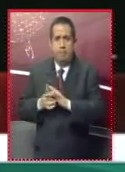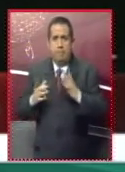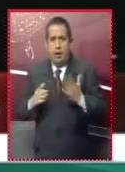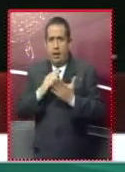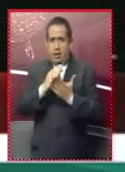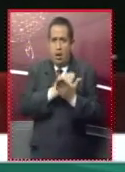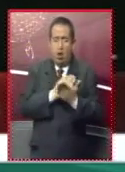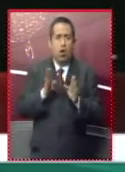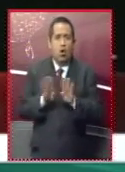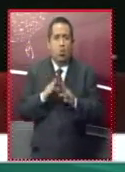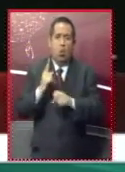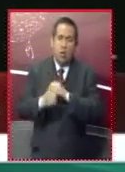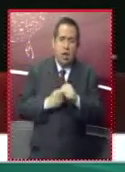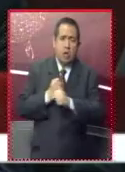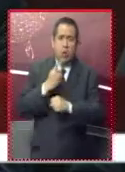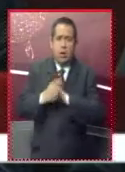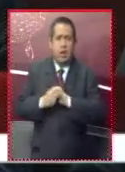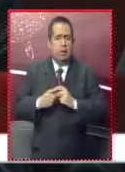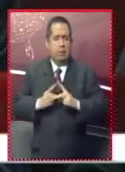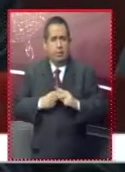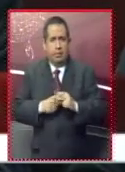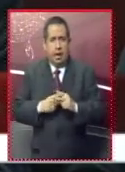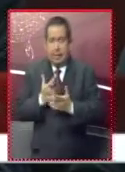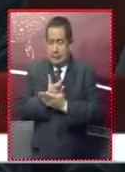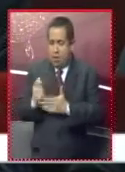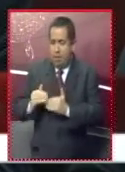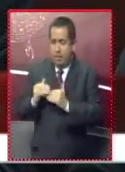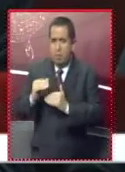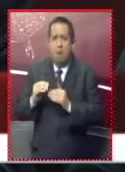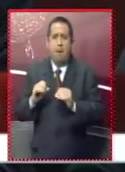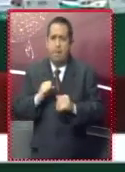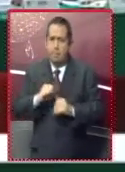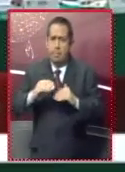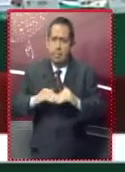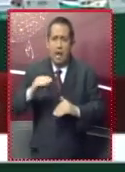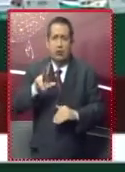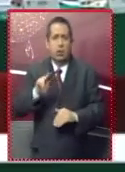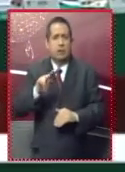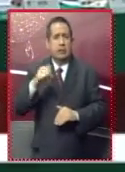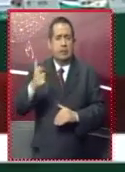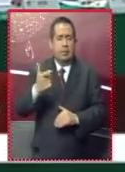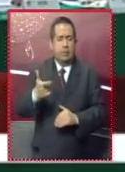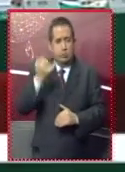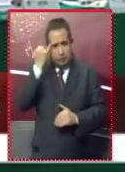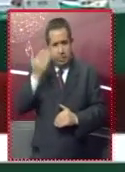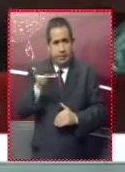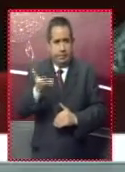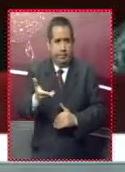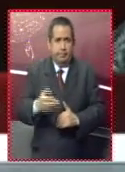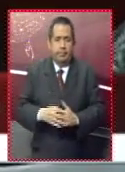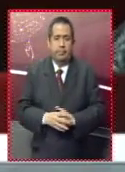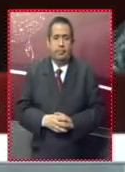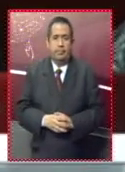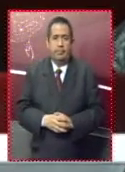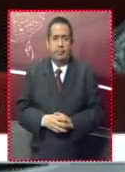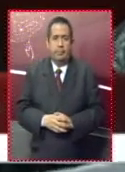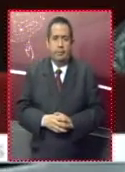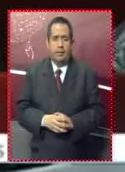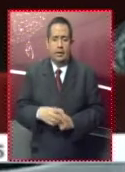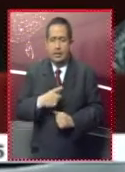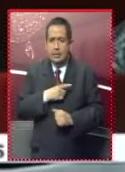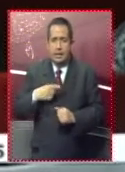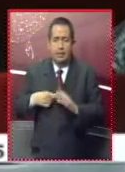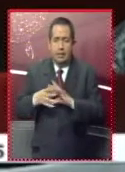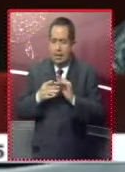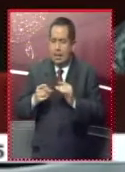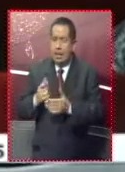que se decreta cada año. Planteó subir el salario mínimo a 87 pesos. Ningún mandato podrá liberar el